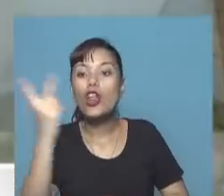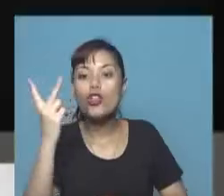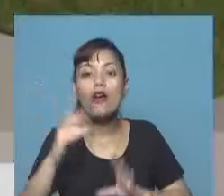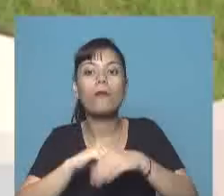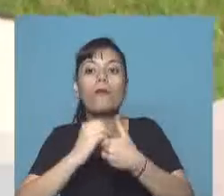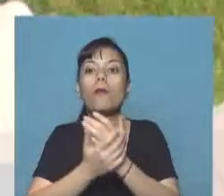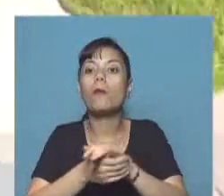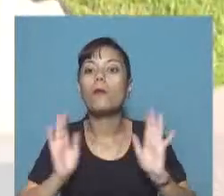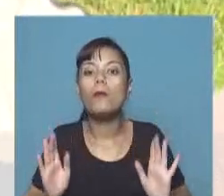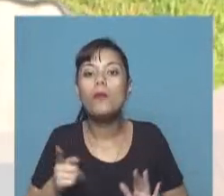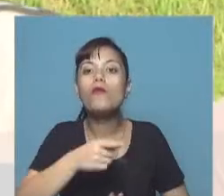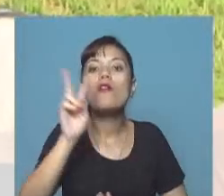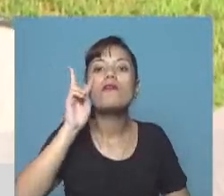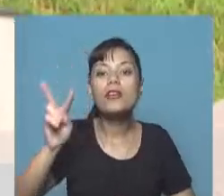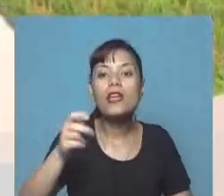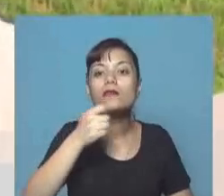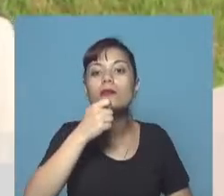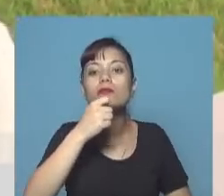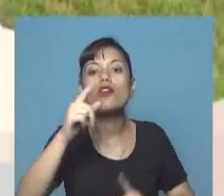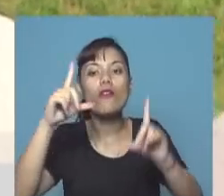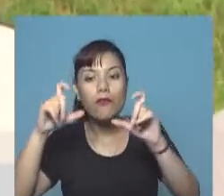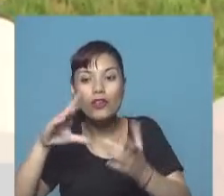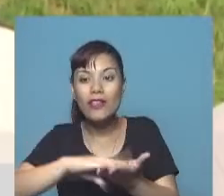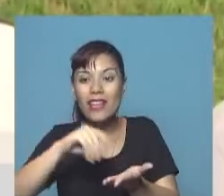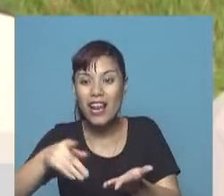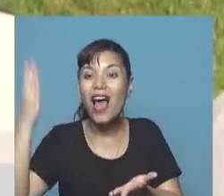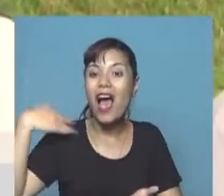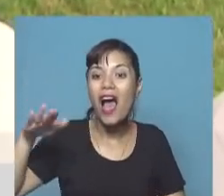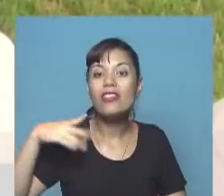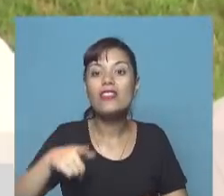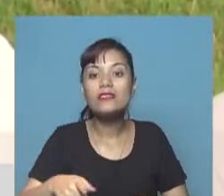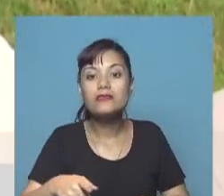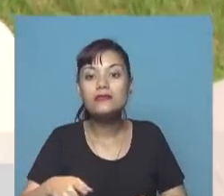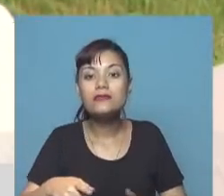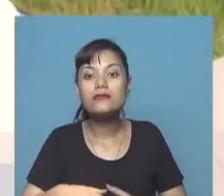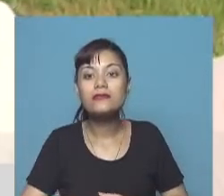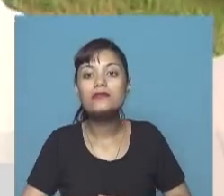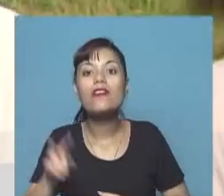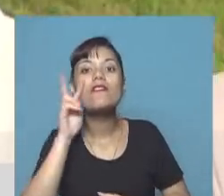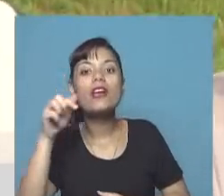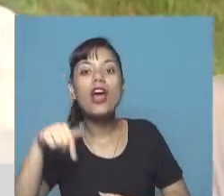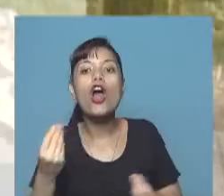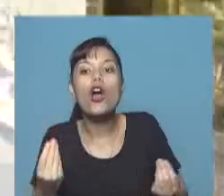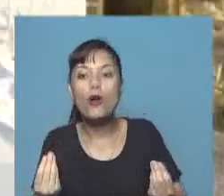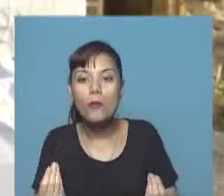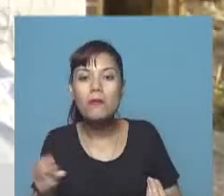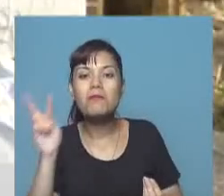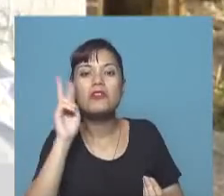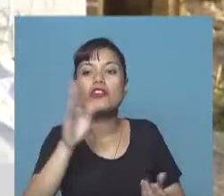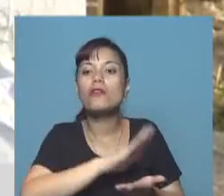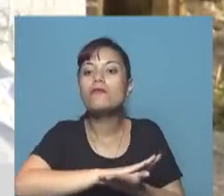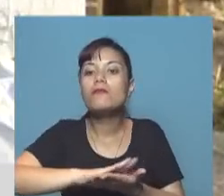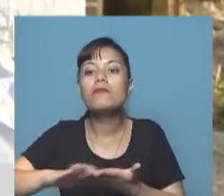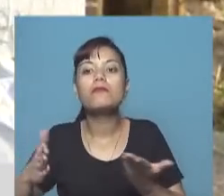lavan las manos. Vos fíjate, si vos conseguís una foto de este terreno, lo que era antes, fíjate ahora cómo está. Mirá, está todo limpio,